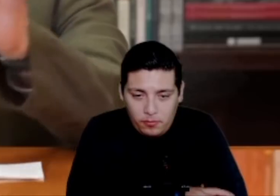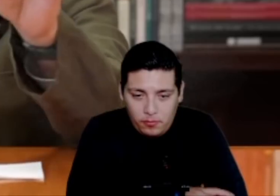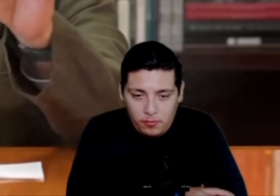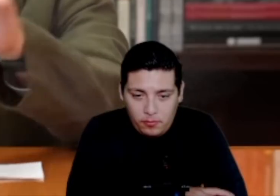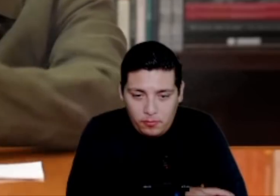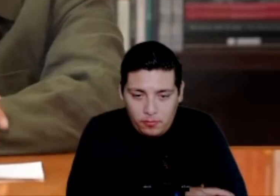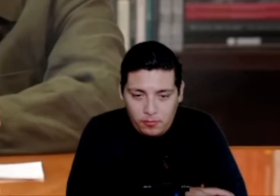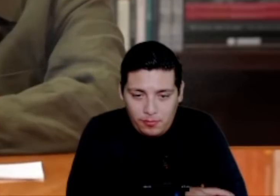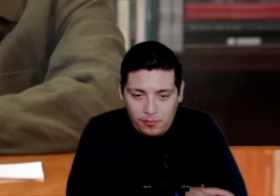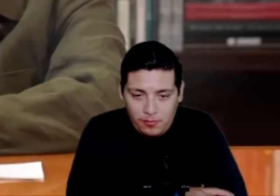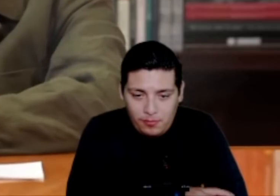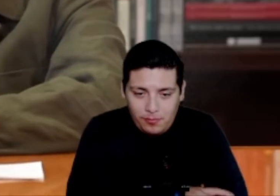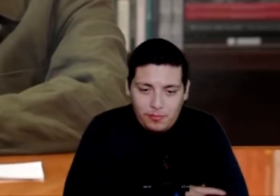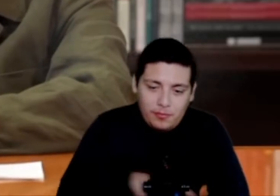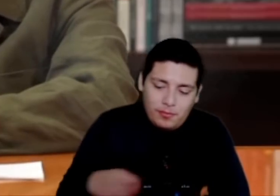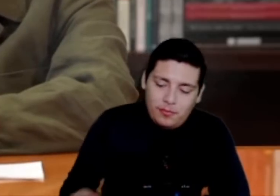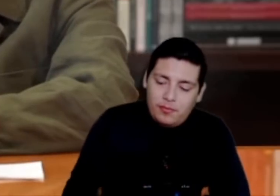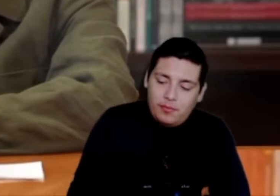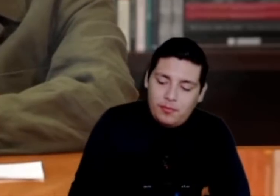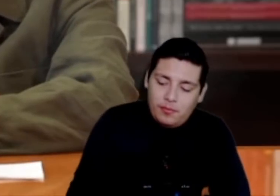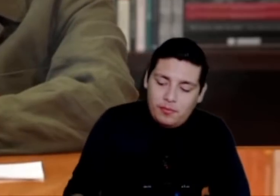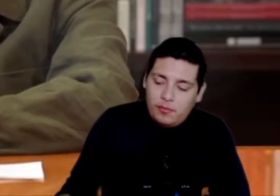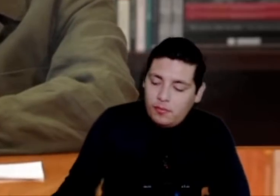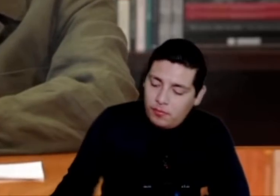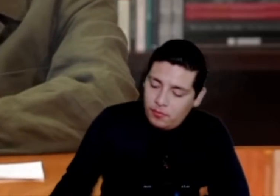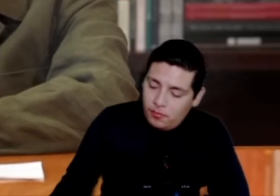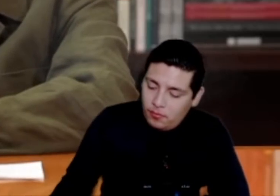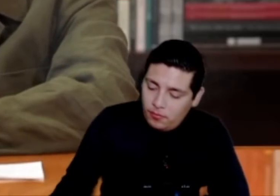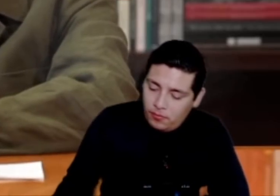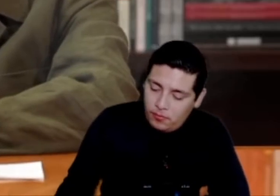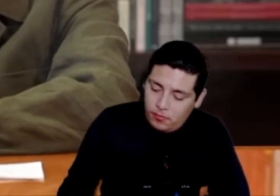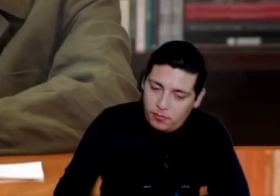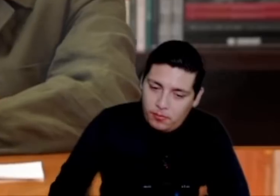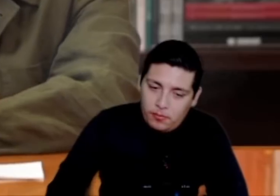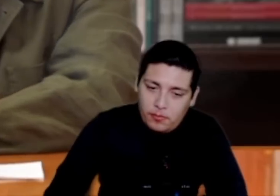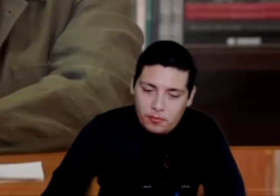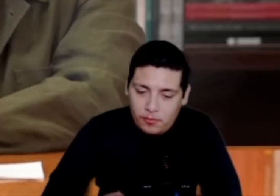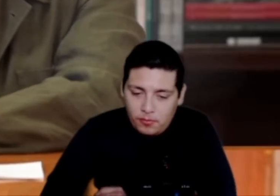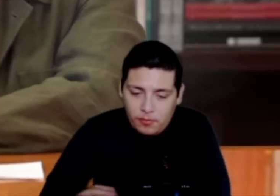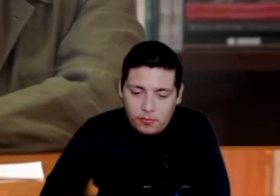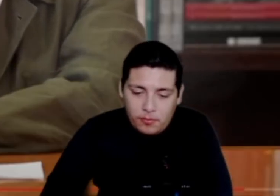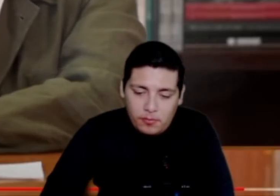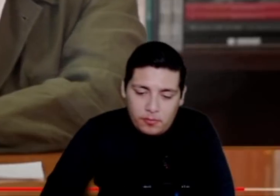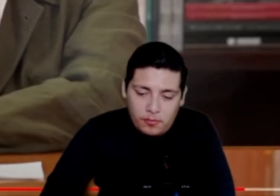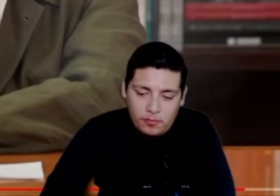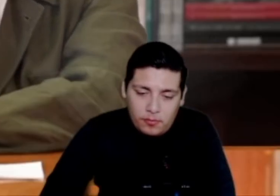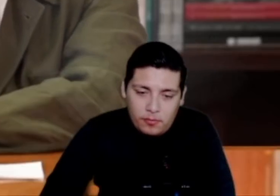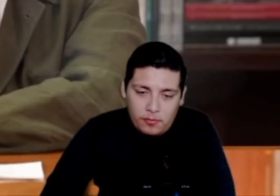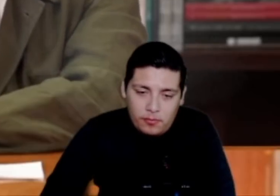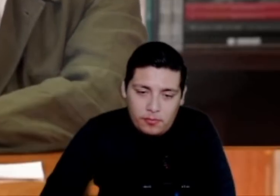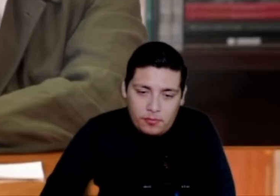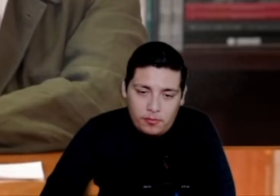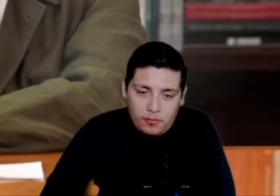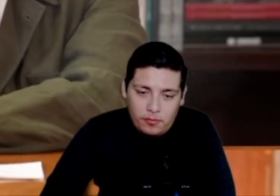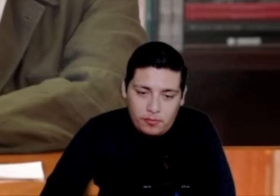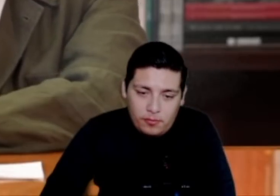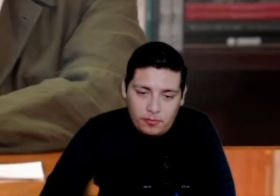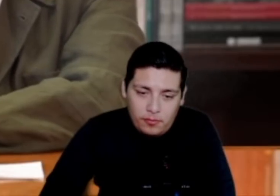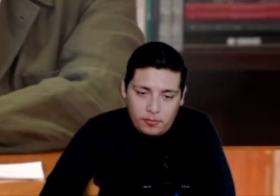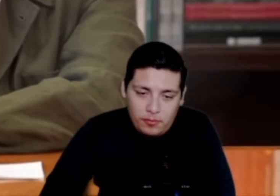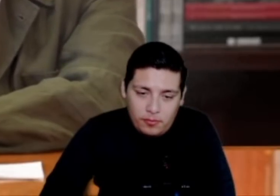porque amor, amor se paga, y así como ustedes me quieren a mí, yo les quiero a ustedes, y a lo mejor un poquito